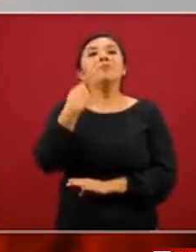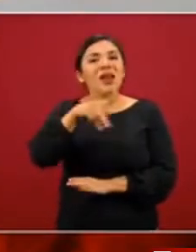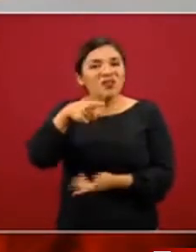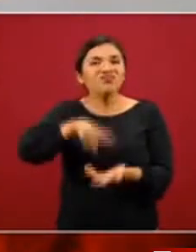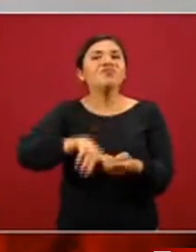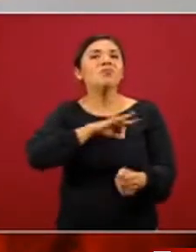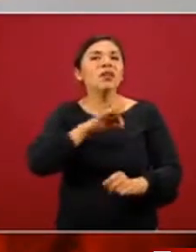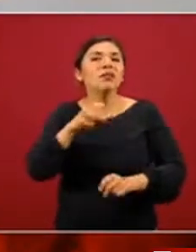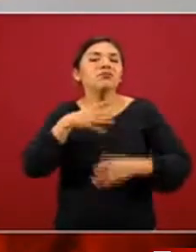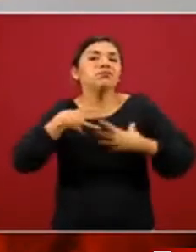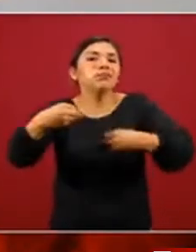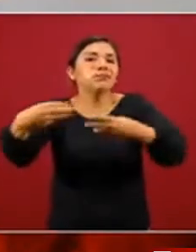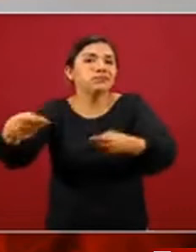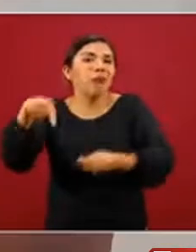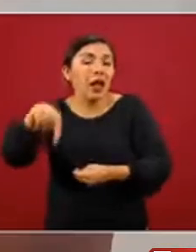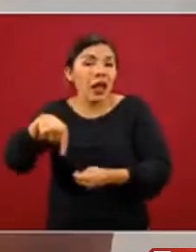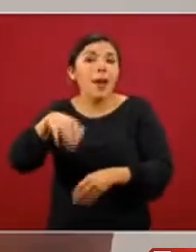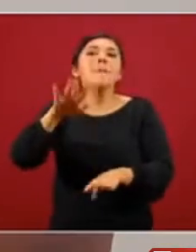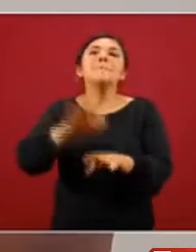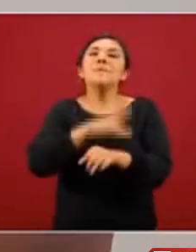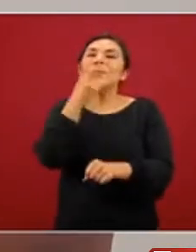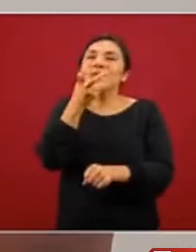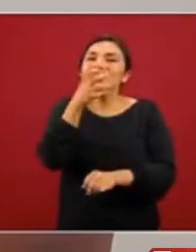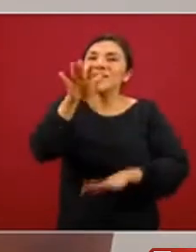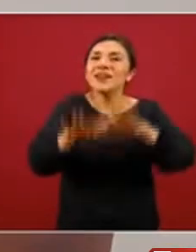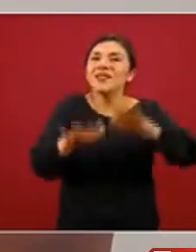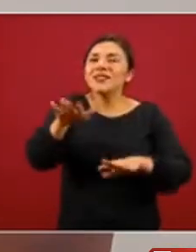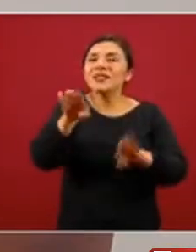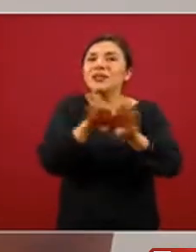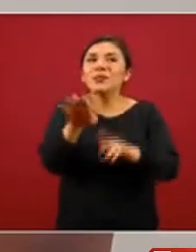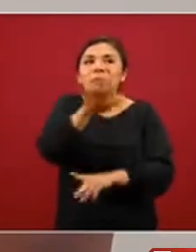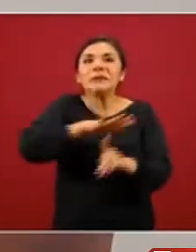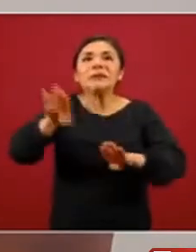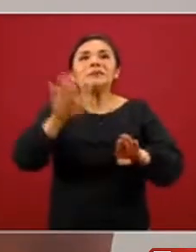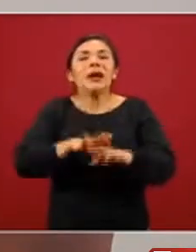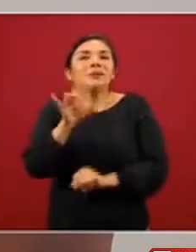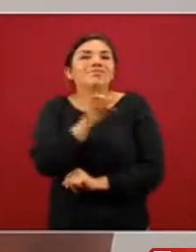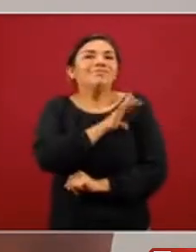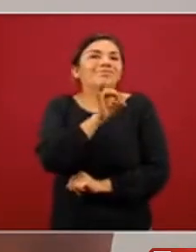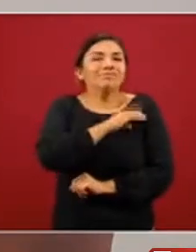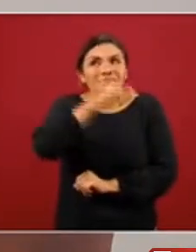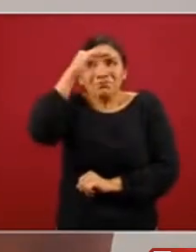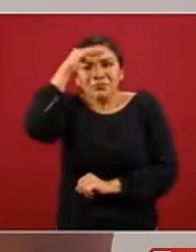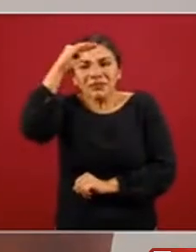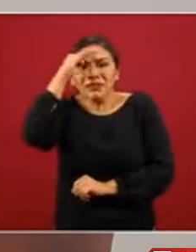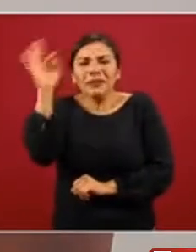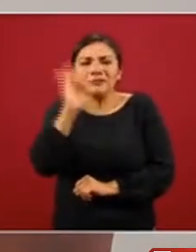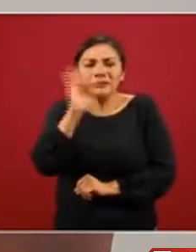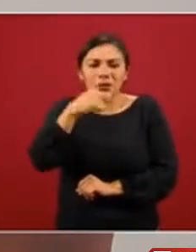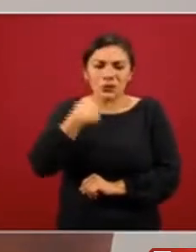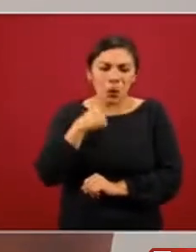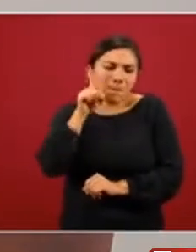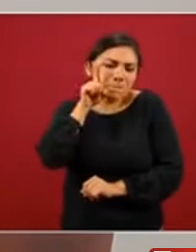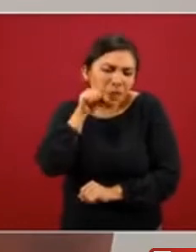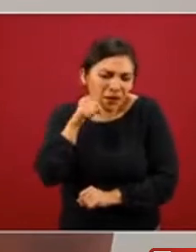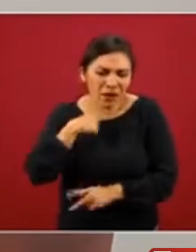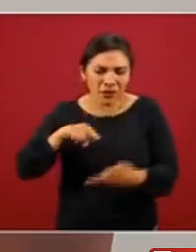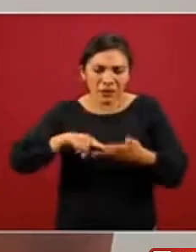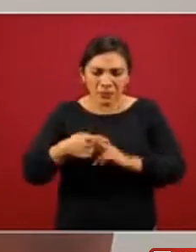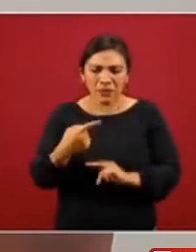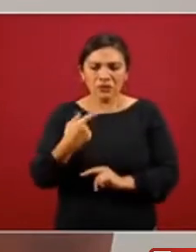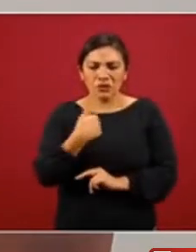en ocasiones se genera un poco de ansiedad el pensar de que qué tal si a partir de mañana yo empiezo a